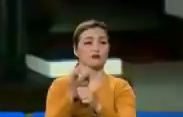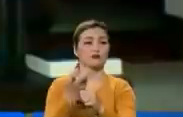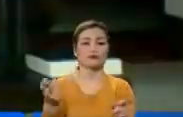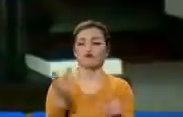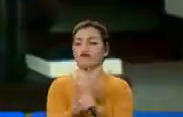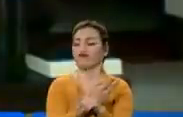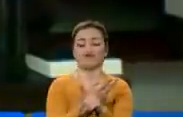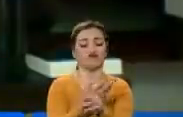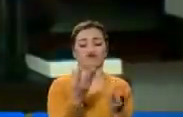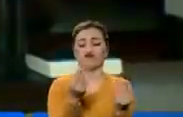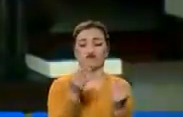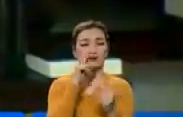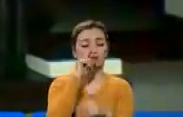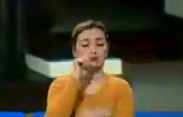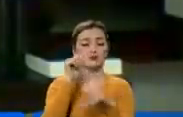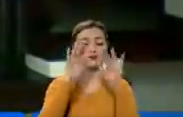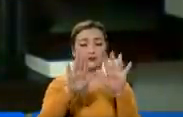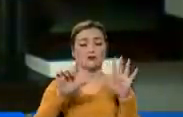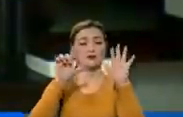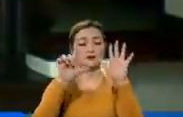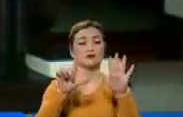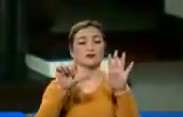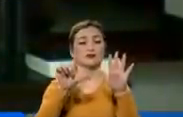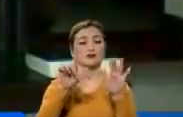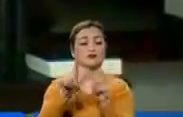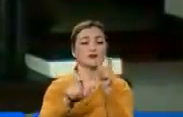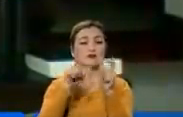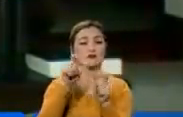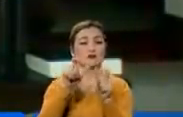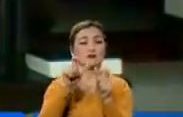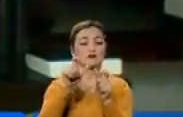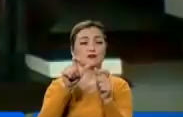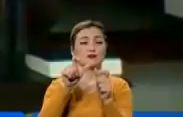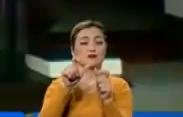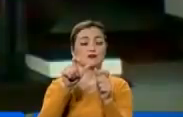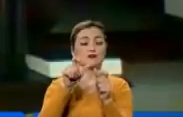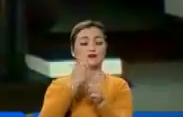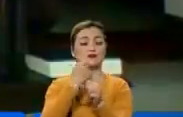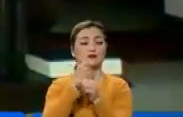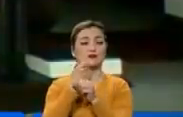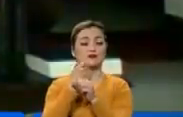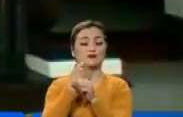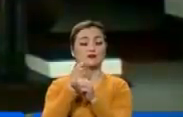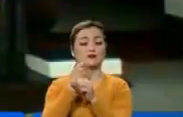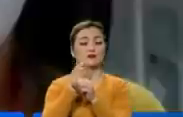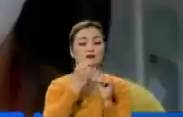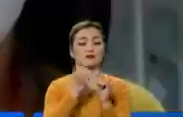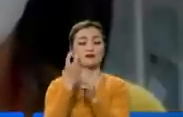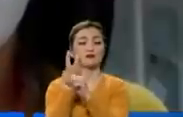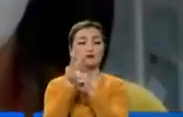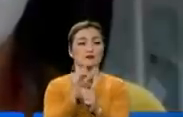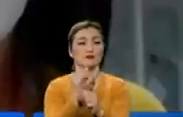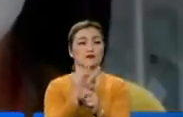barbaridad. Son más de 17 personas que básicamente están operando cada unidad.